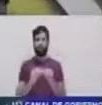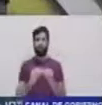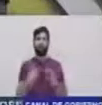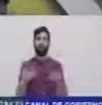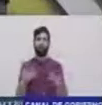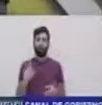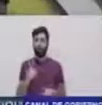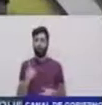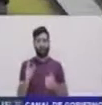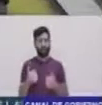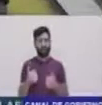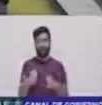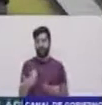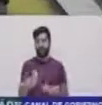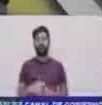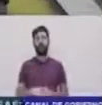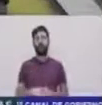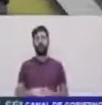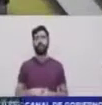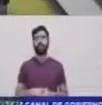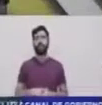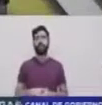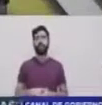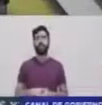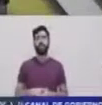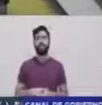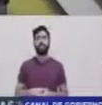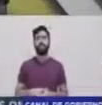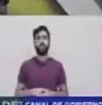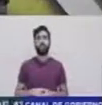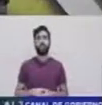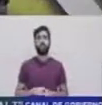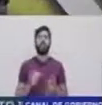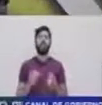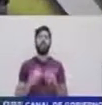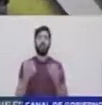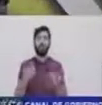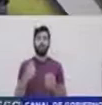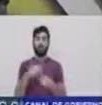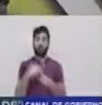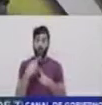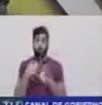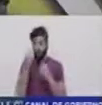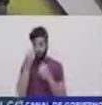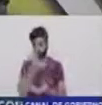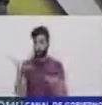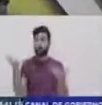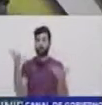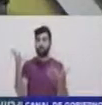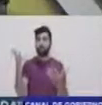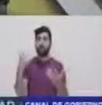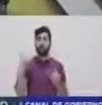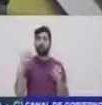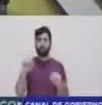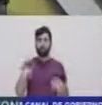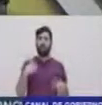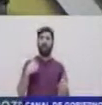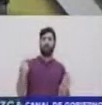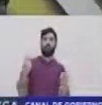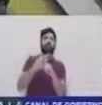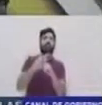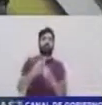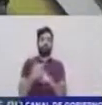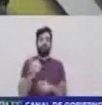tiene una fuente respaldada y que quien es perjudicado por esta información lo lleva a